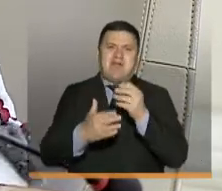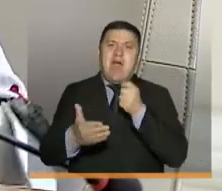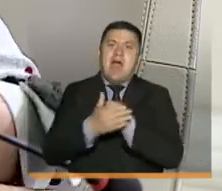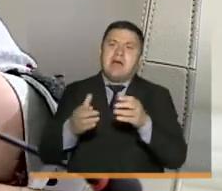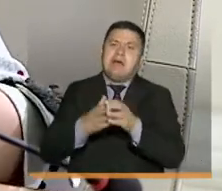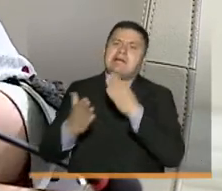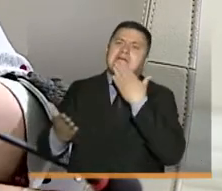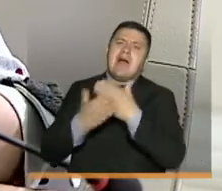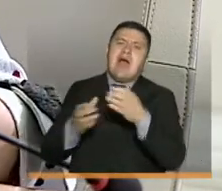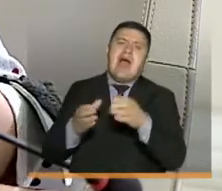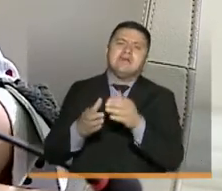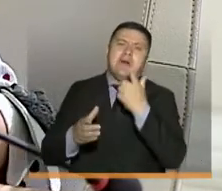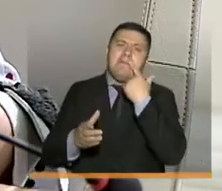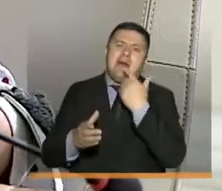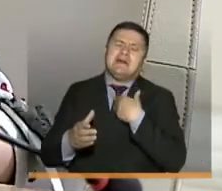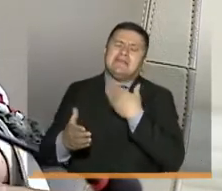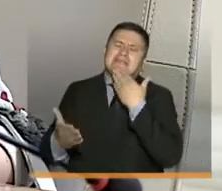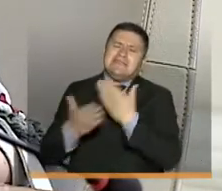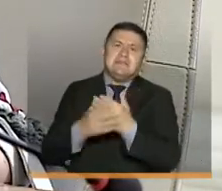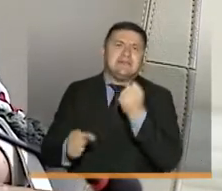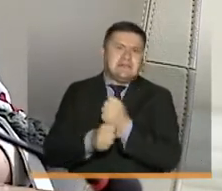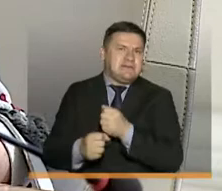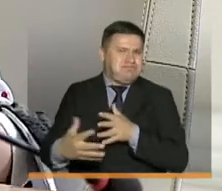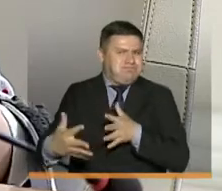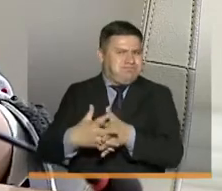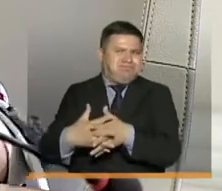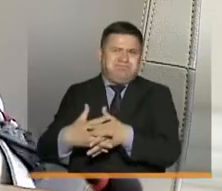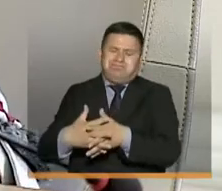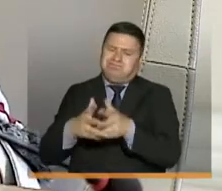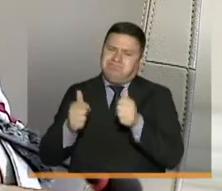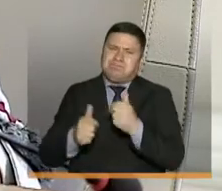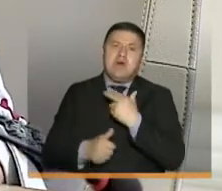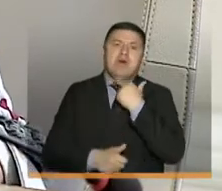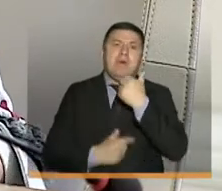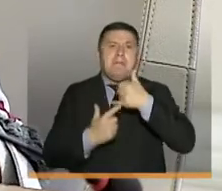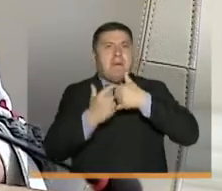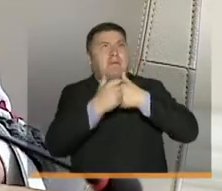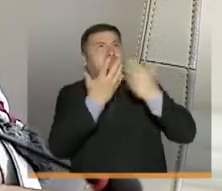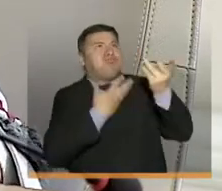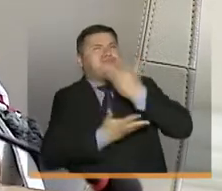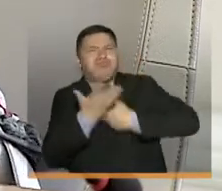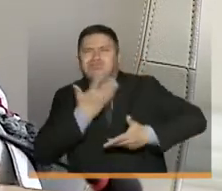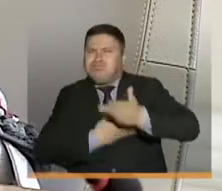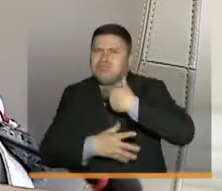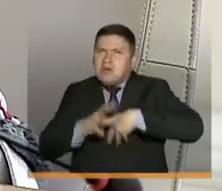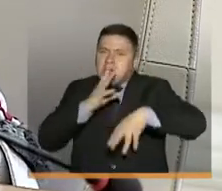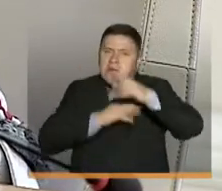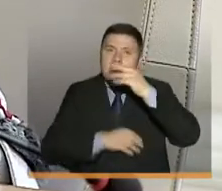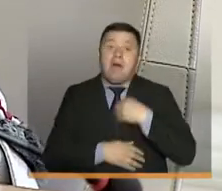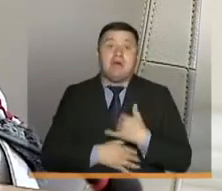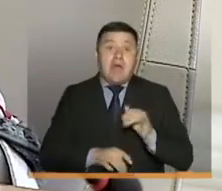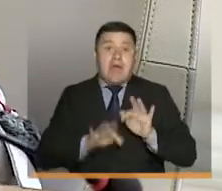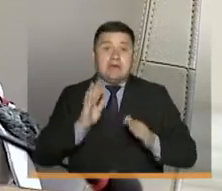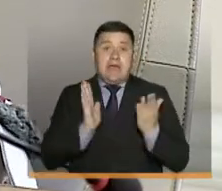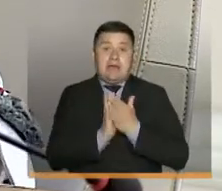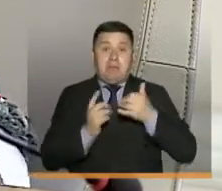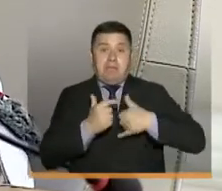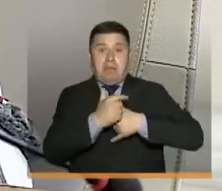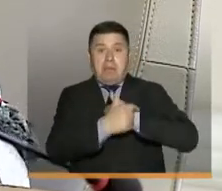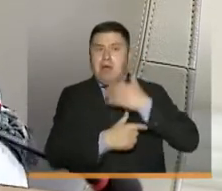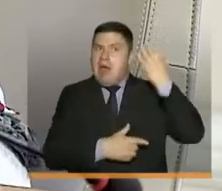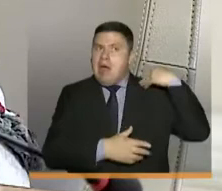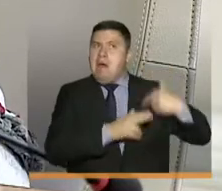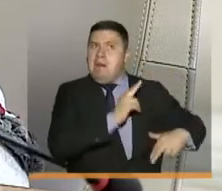familia. Queremos trabajar cada día más con ustedes, tener la voz de las regiones y recordar que ya hay muchas secretarías de educación que